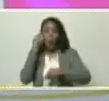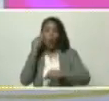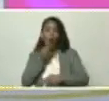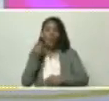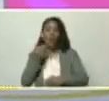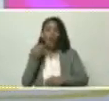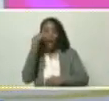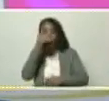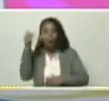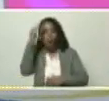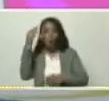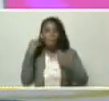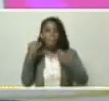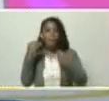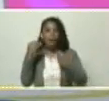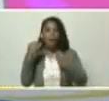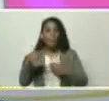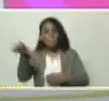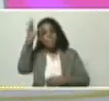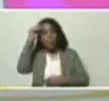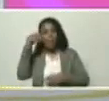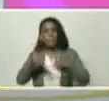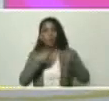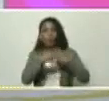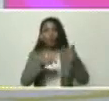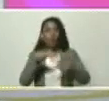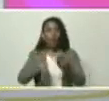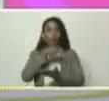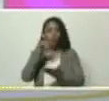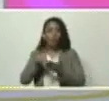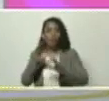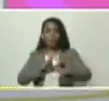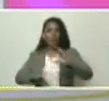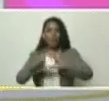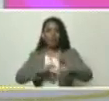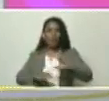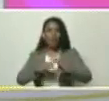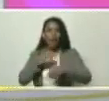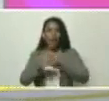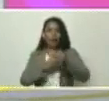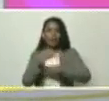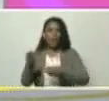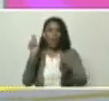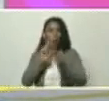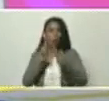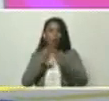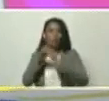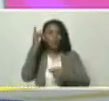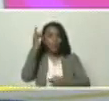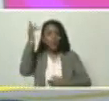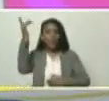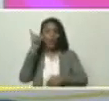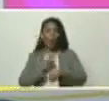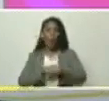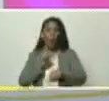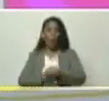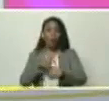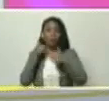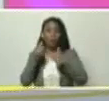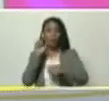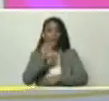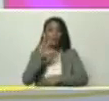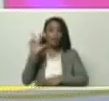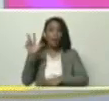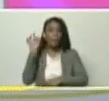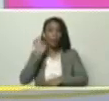y adultos para el aparato productivo nacional, para la producción científica, para la generación de conocimiento. Enhorabuena, el